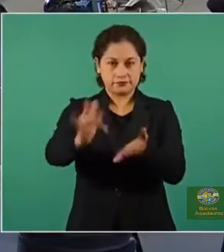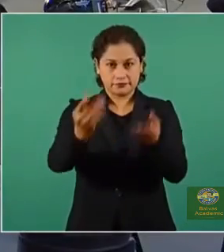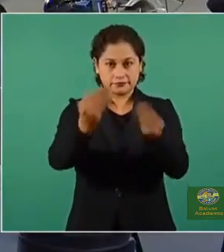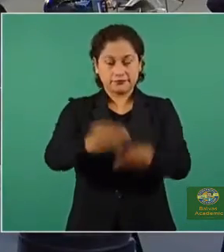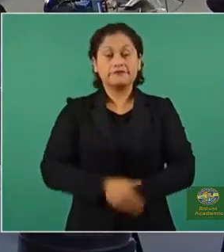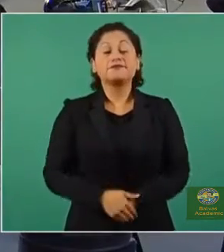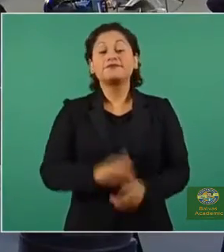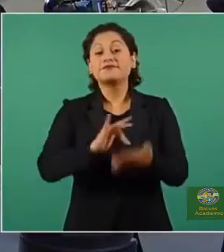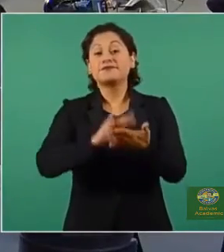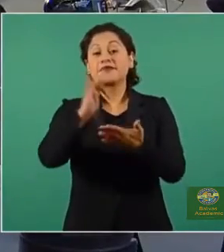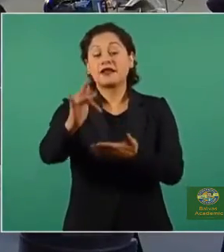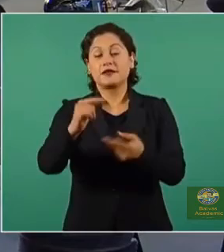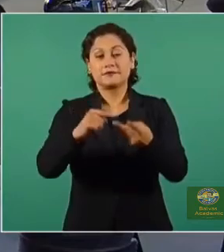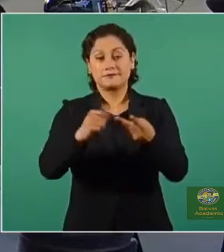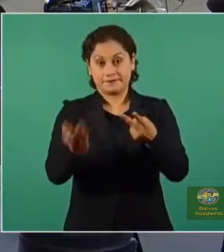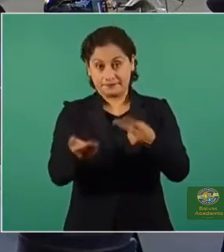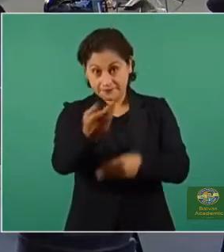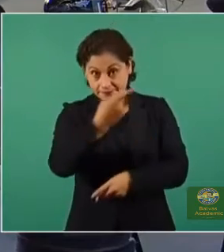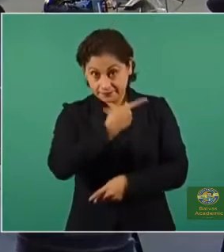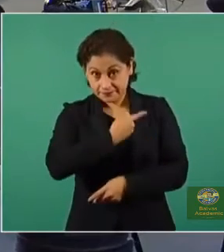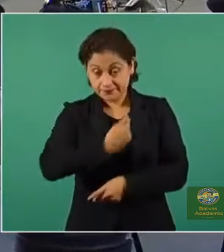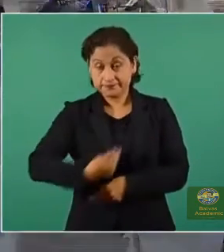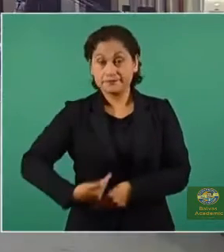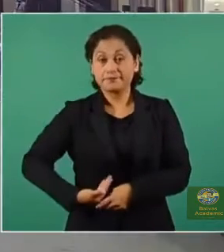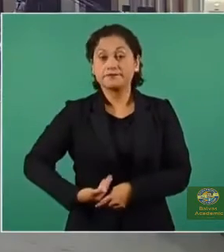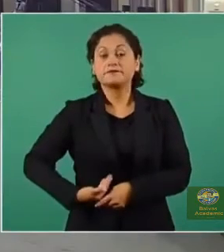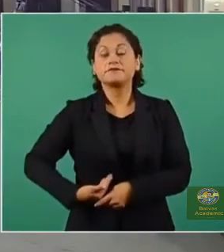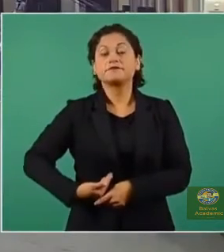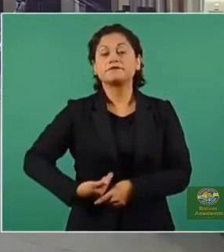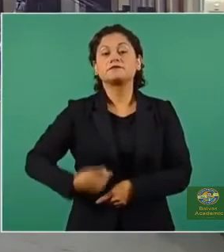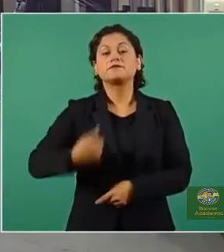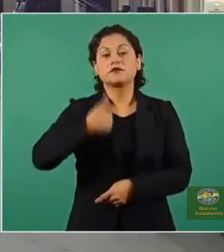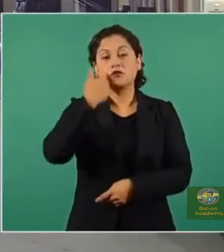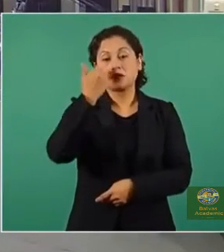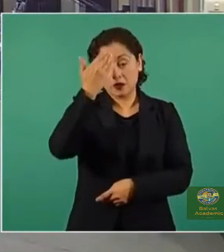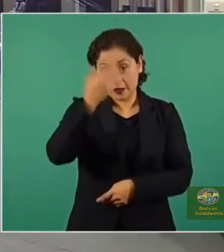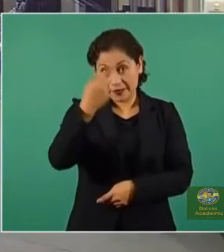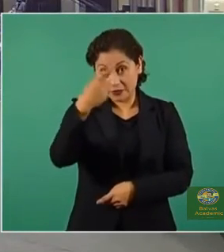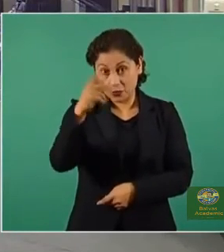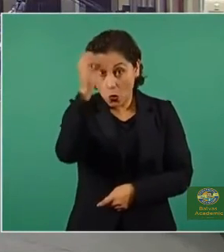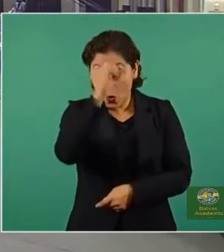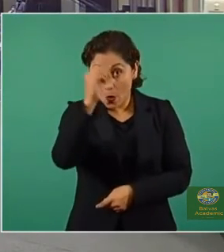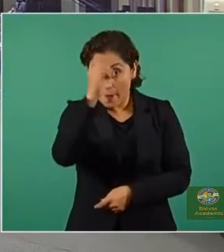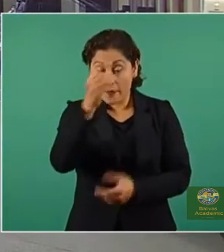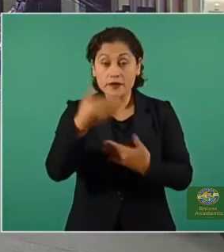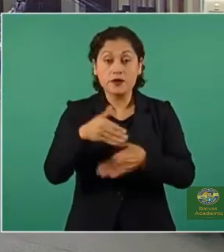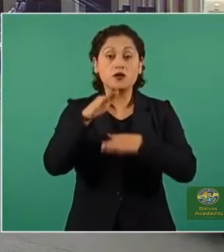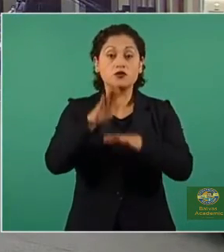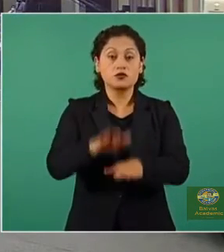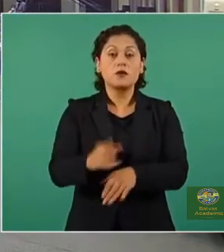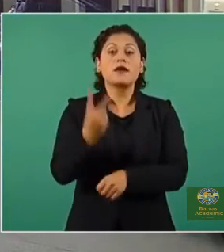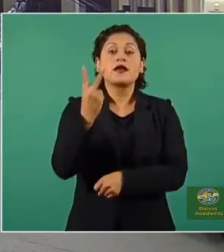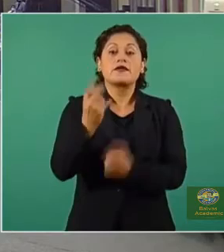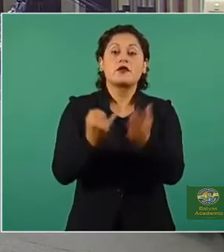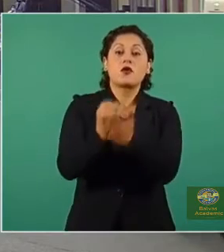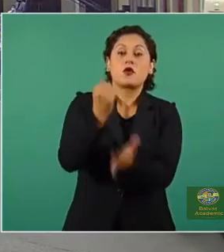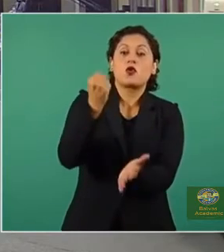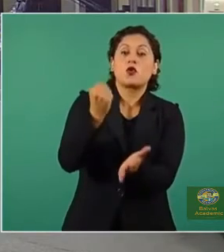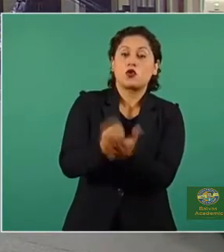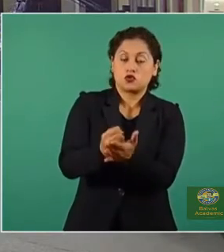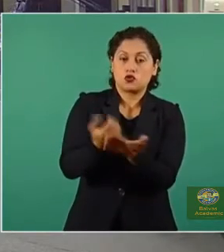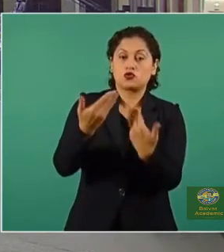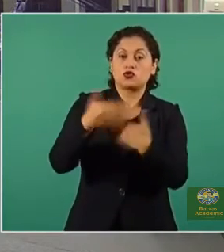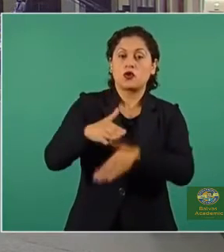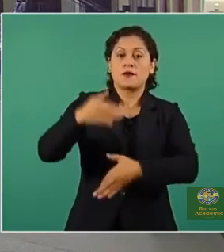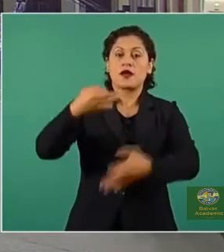Gracias, presidente. En un segundo tema, preguntarle su opinión acerca de dos resoluciones del juicio de amparo